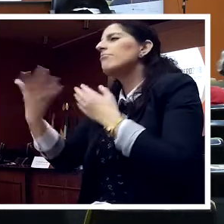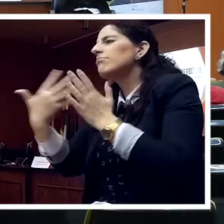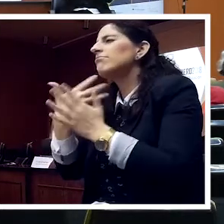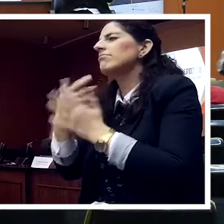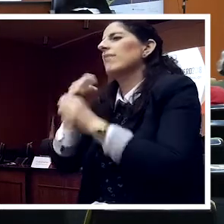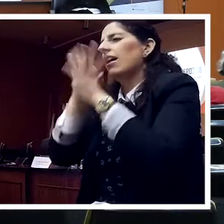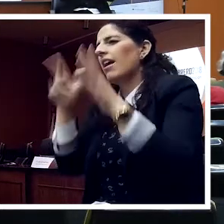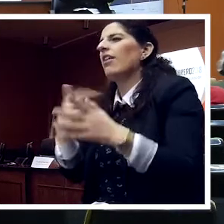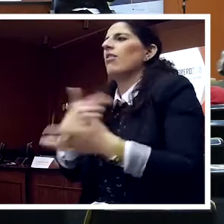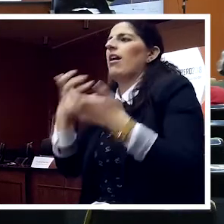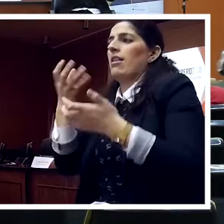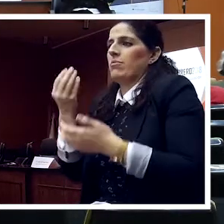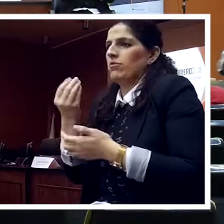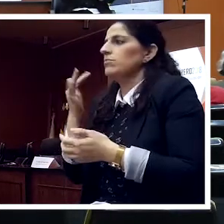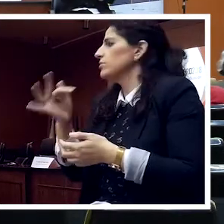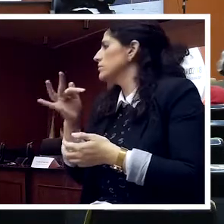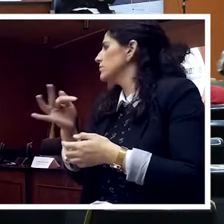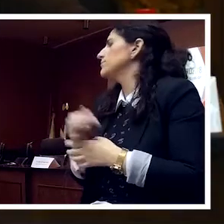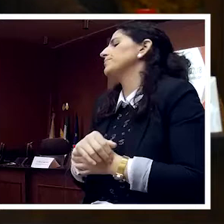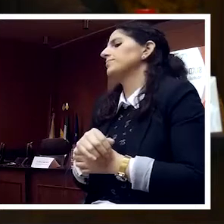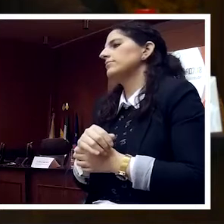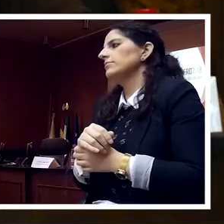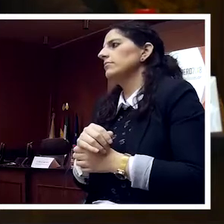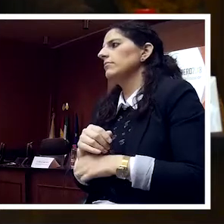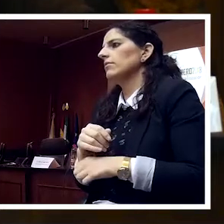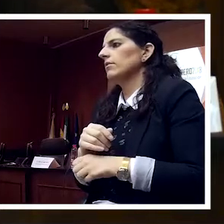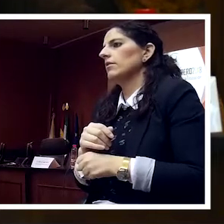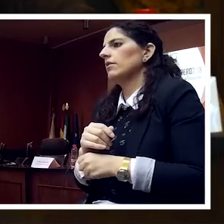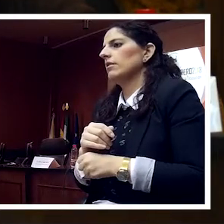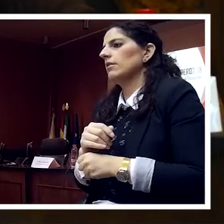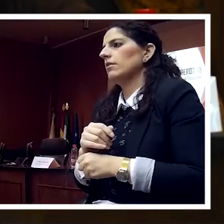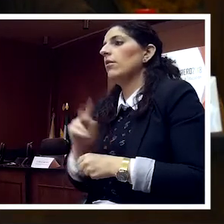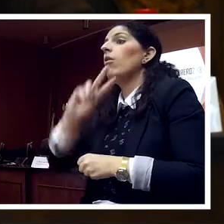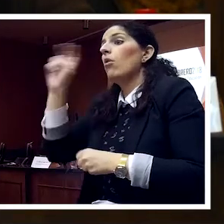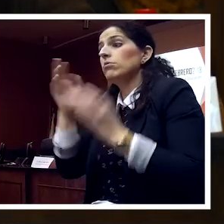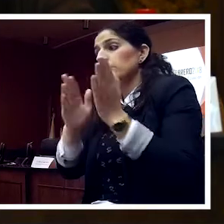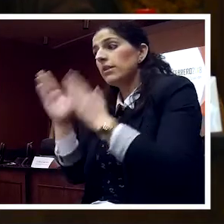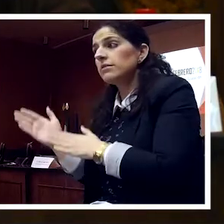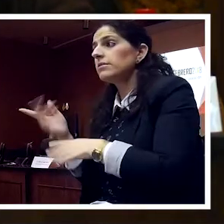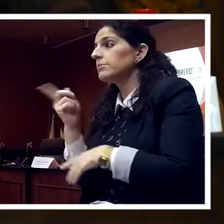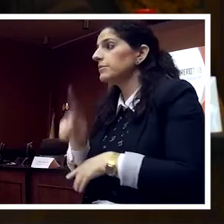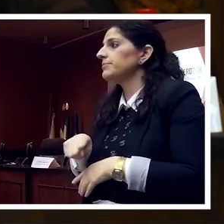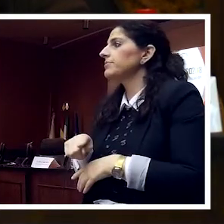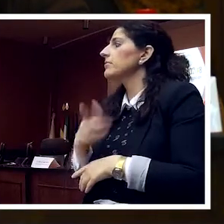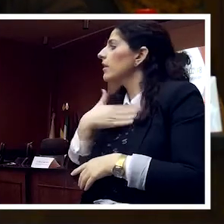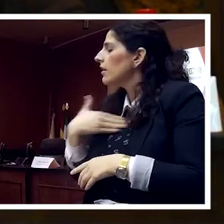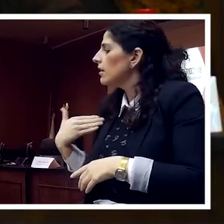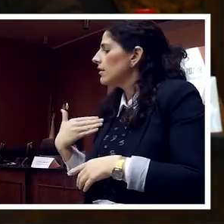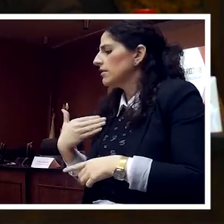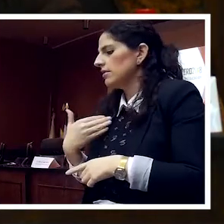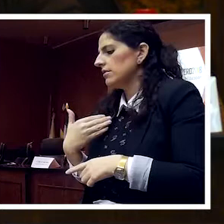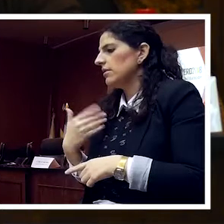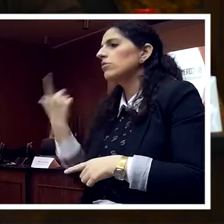que podamos estar aquí en estos momentos. Por otro lado, quiero